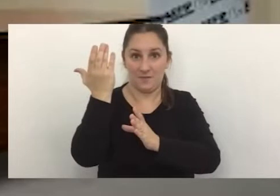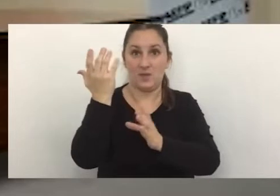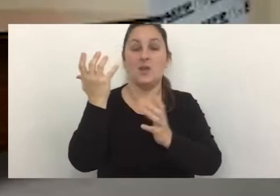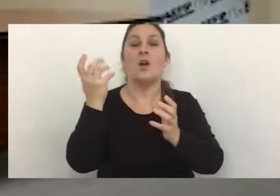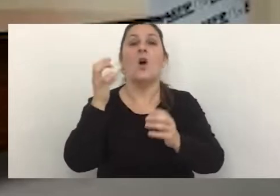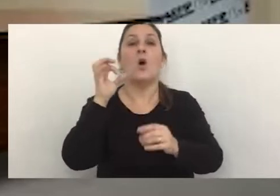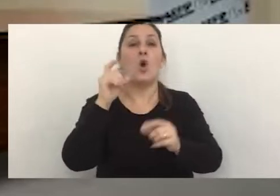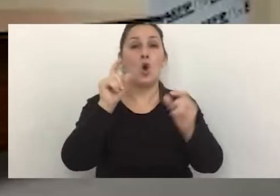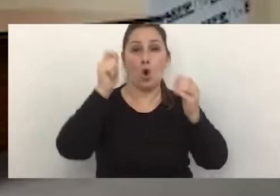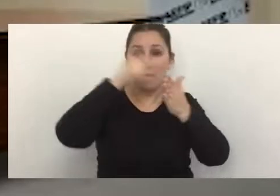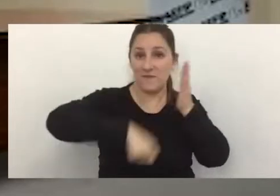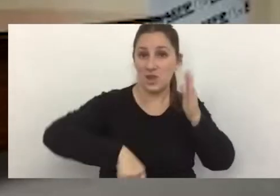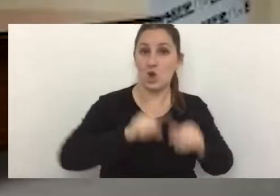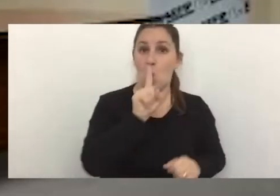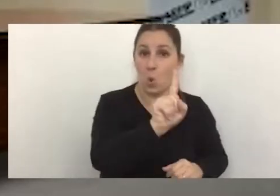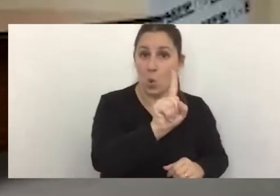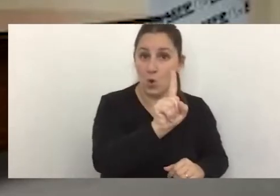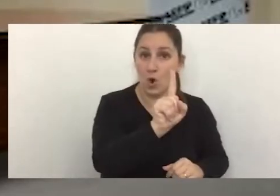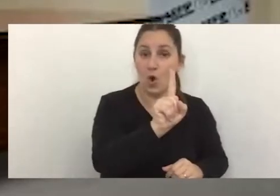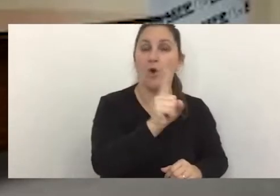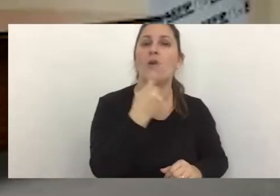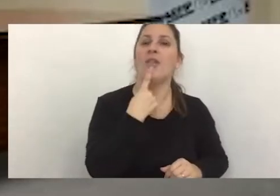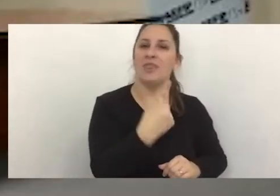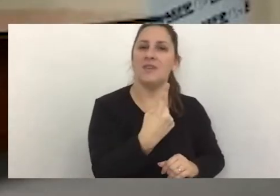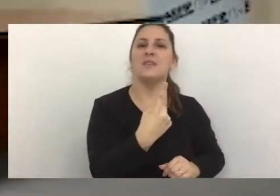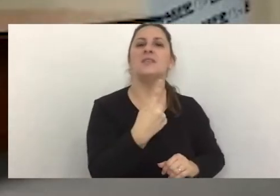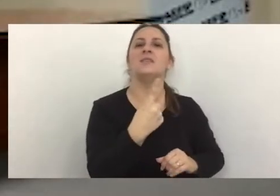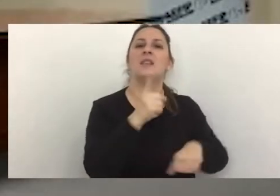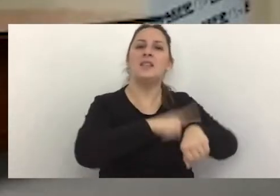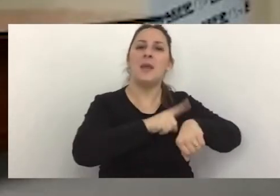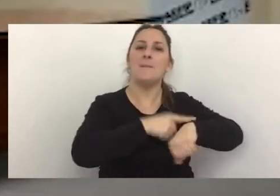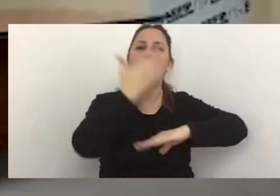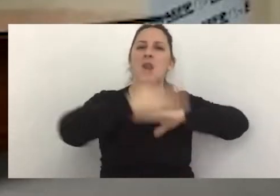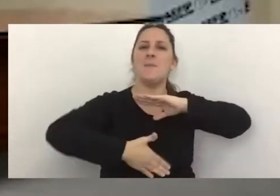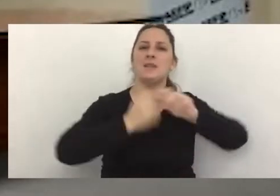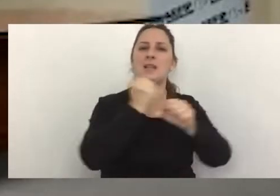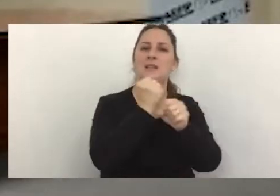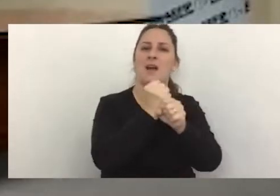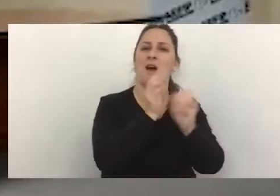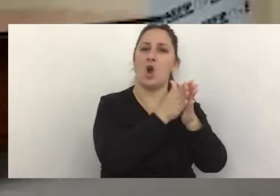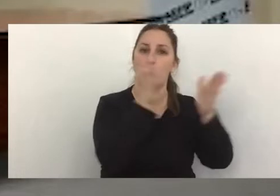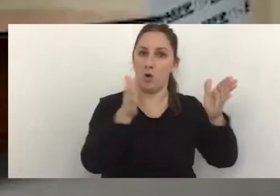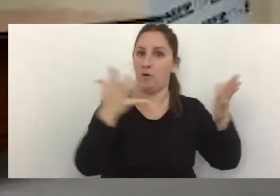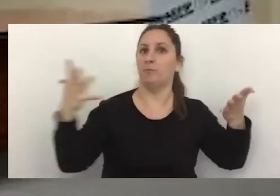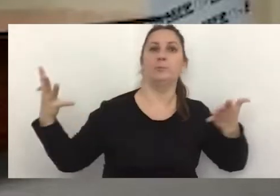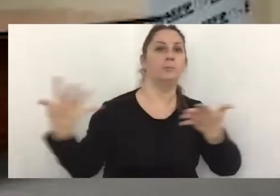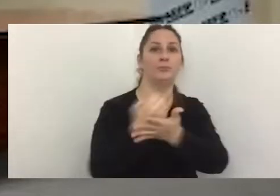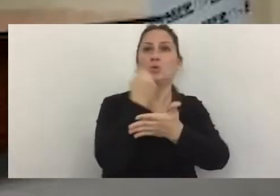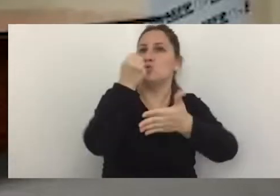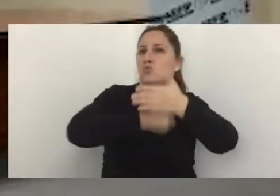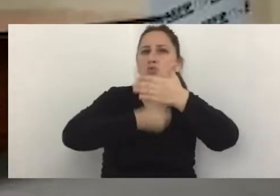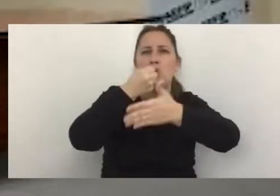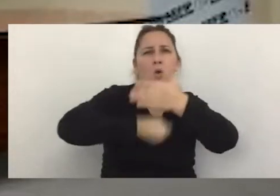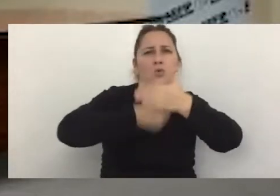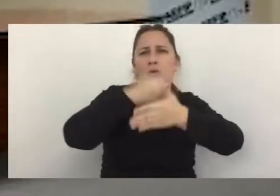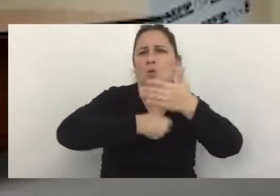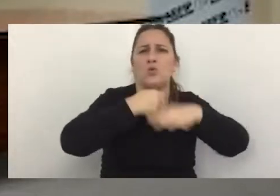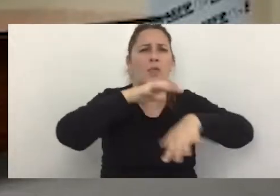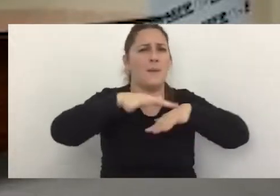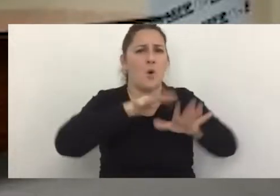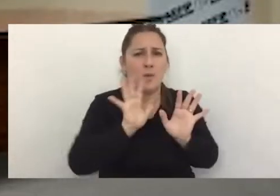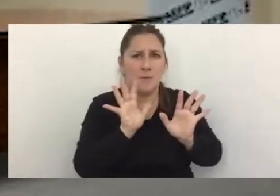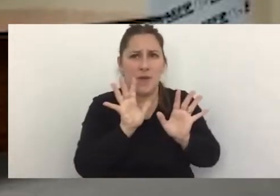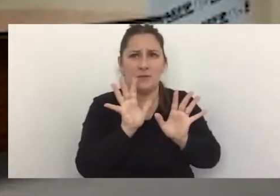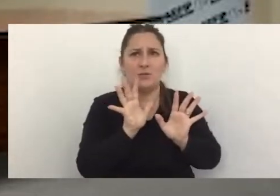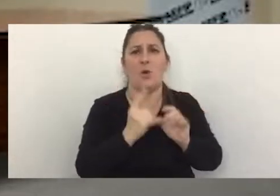1 pone la limitación del tiempo de trabajo, una de las conquistas de lucha del movimiento obrero, del cual se conmemora el